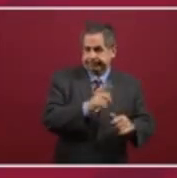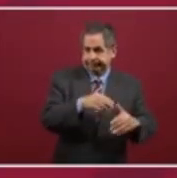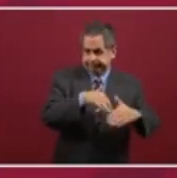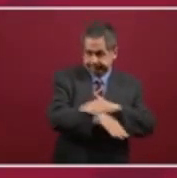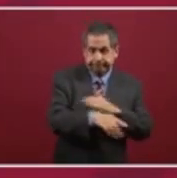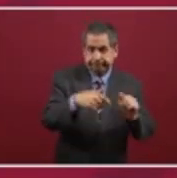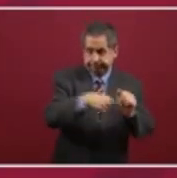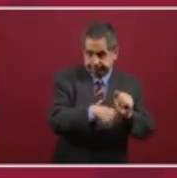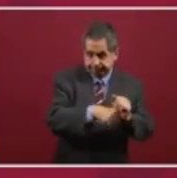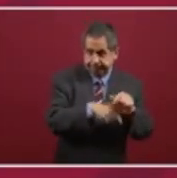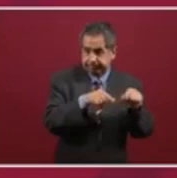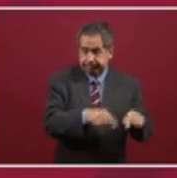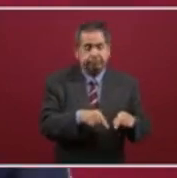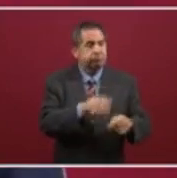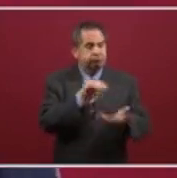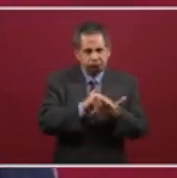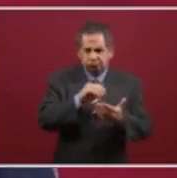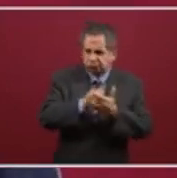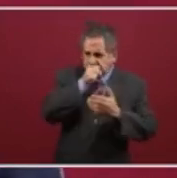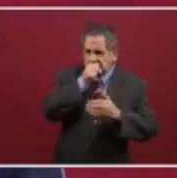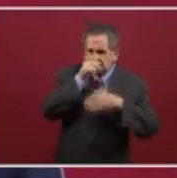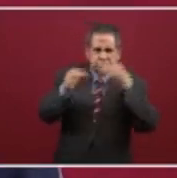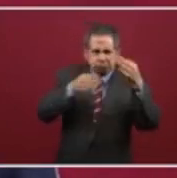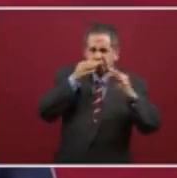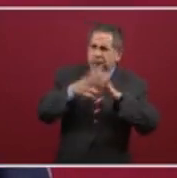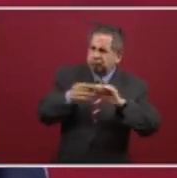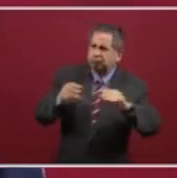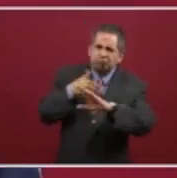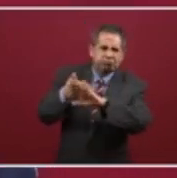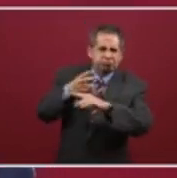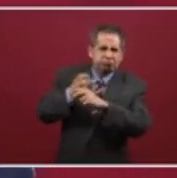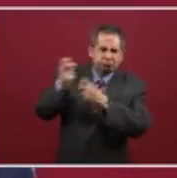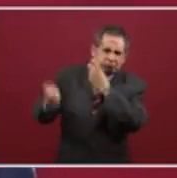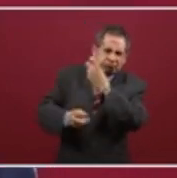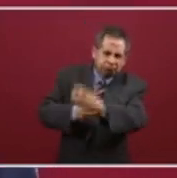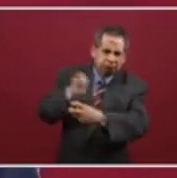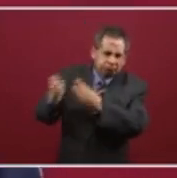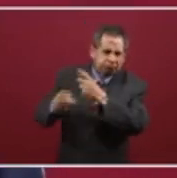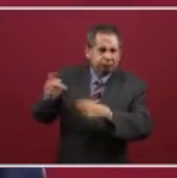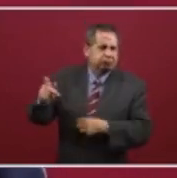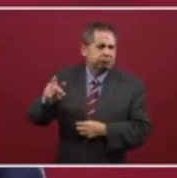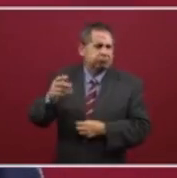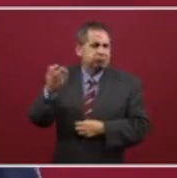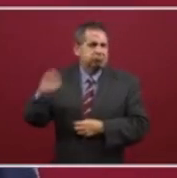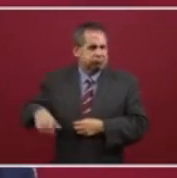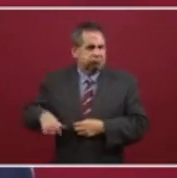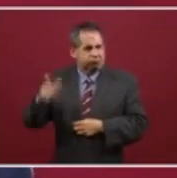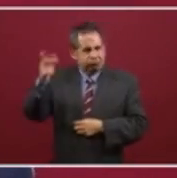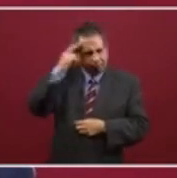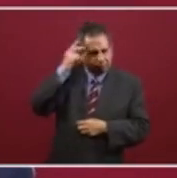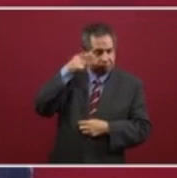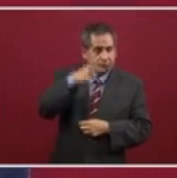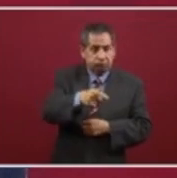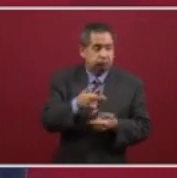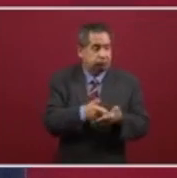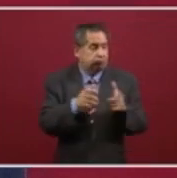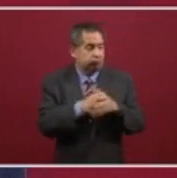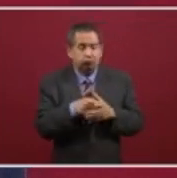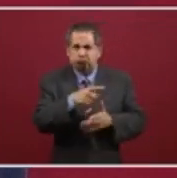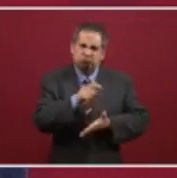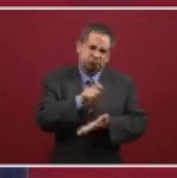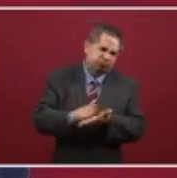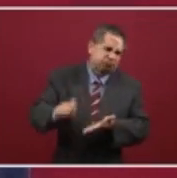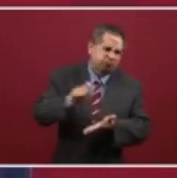allá siguió luchando con otros revolucionarios, él siempre